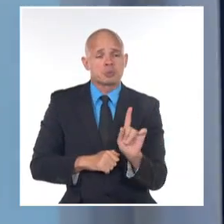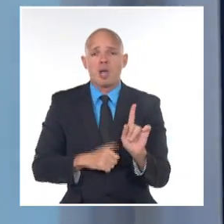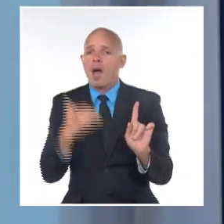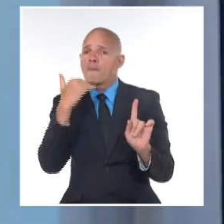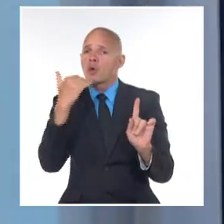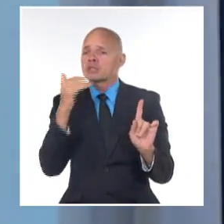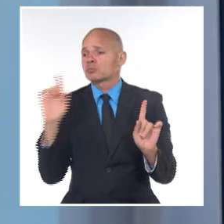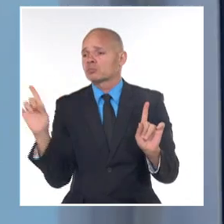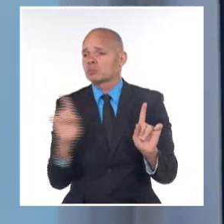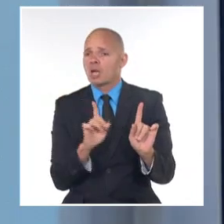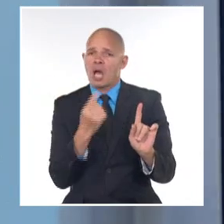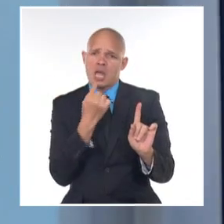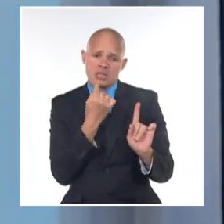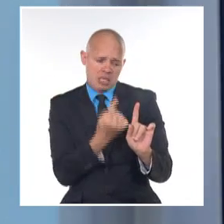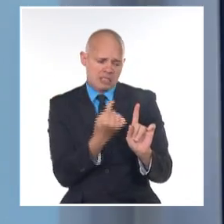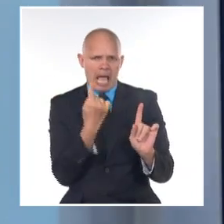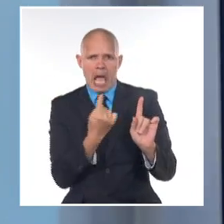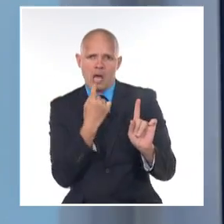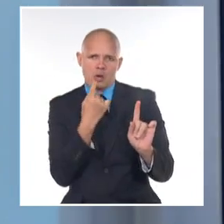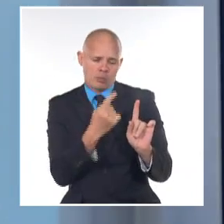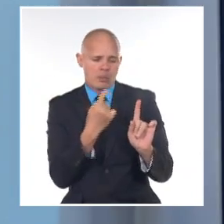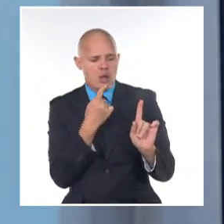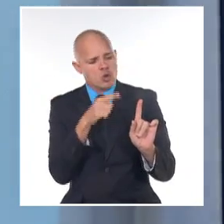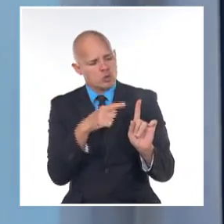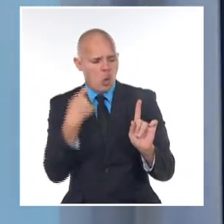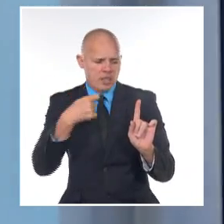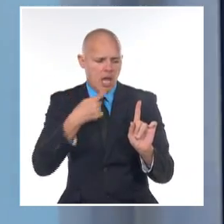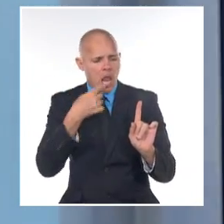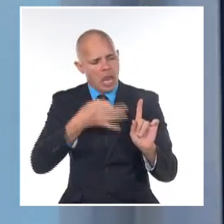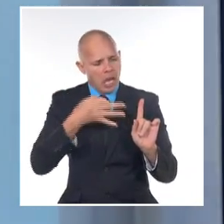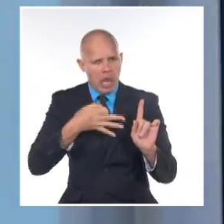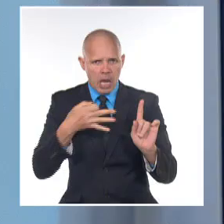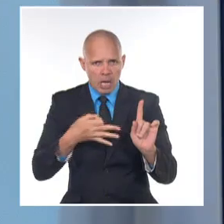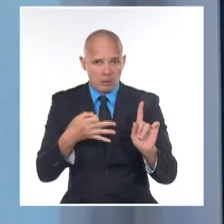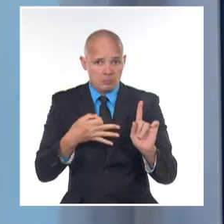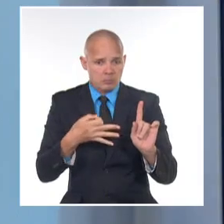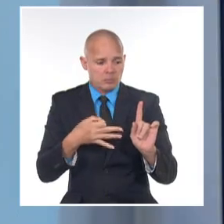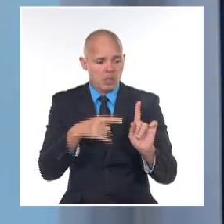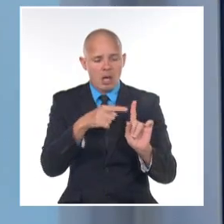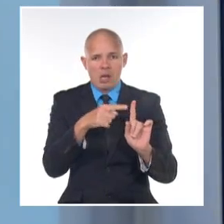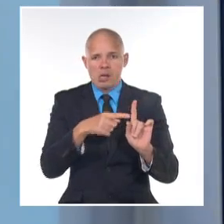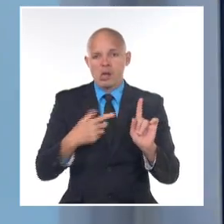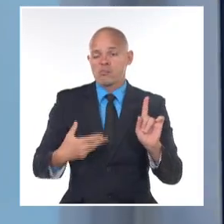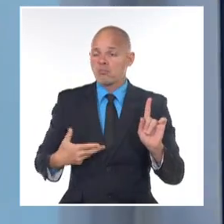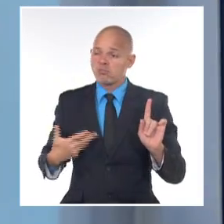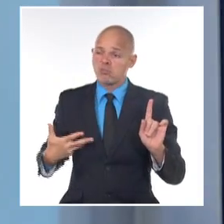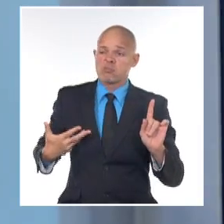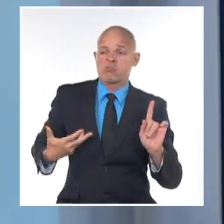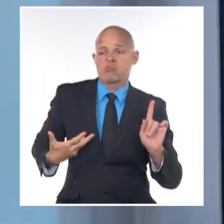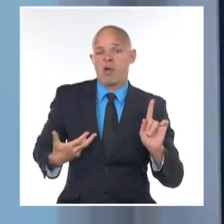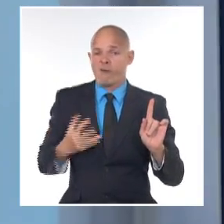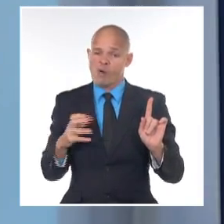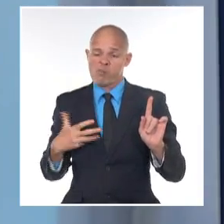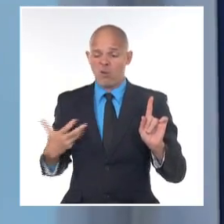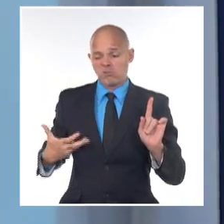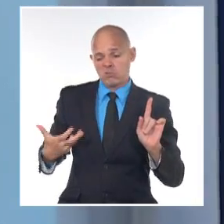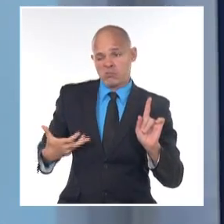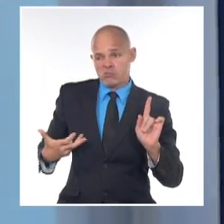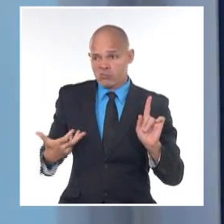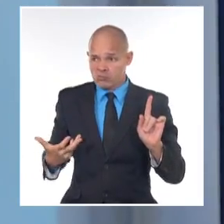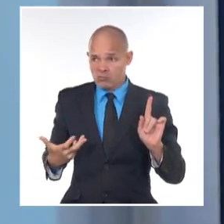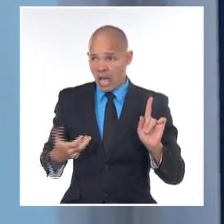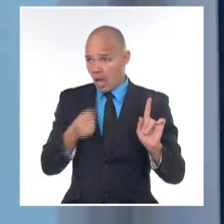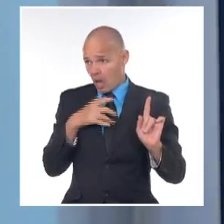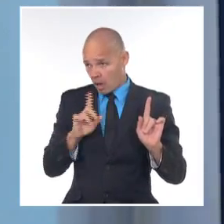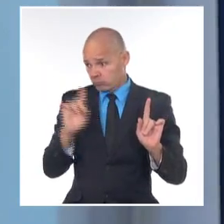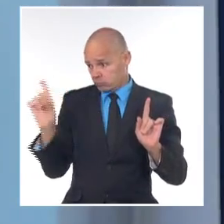caso de negarse a cumplir con la función que está ejerciendo en ese momento la autoridad, usted está poniendo de ejemplo el agente de la autoridad. Vamos